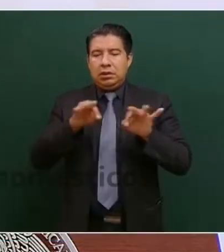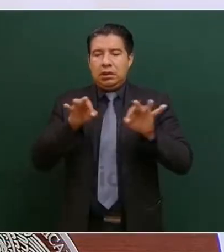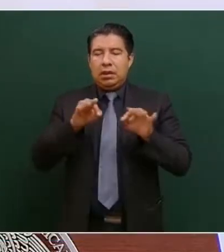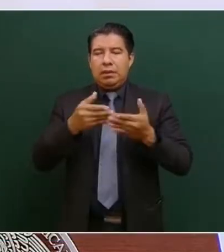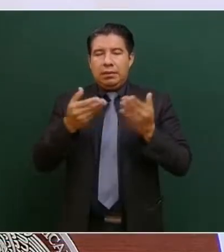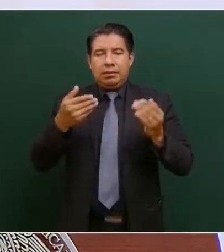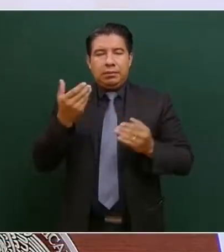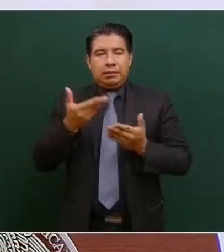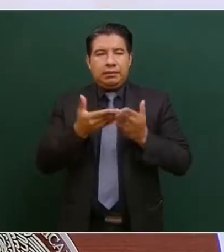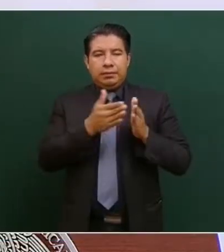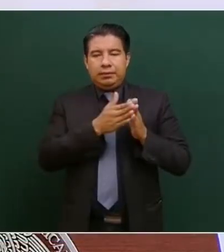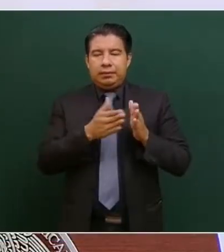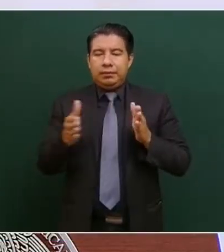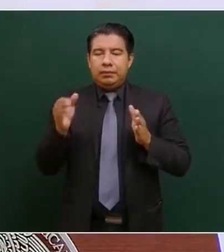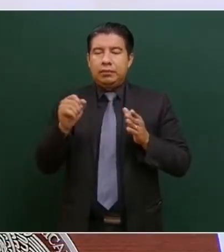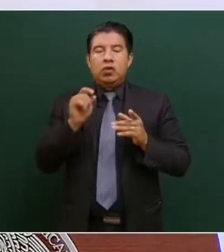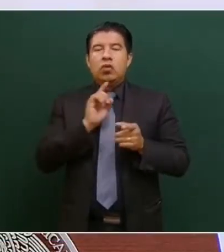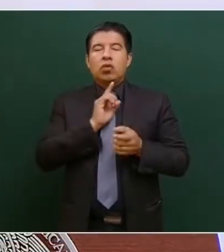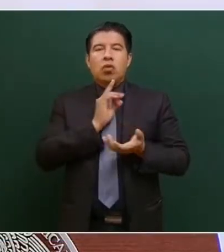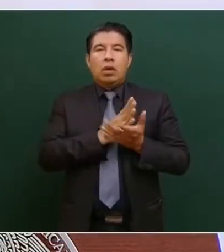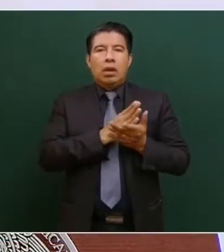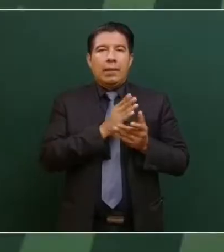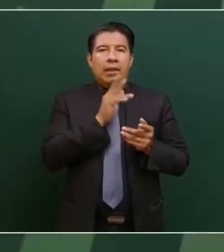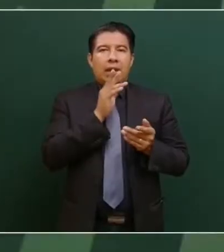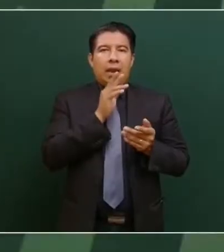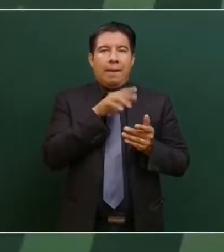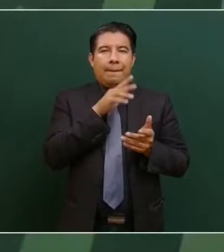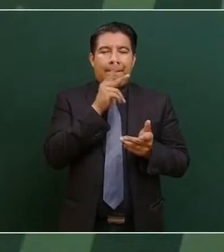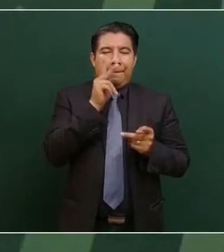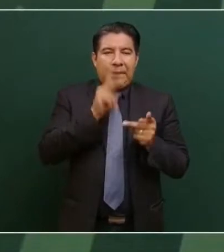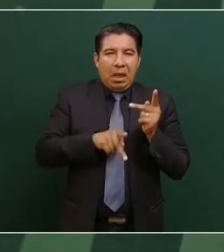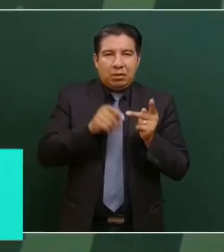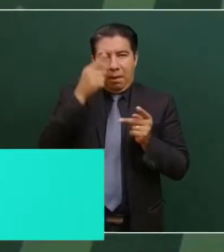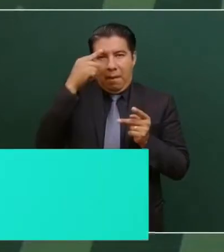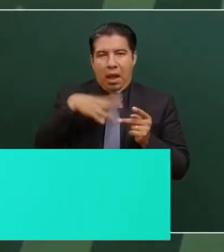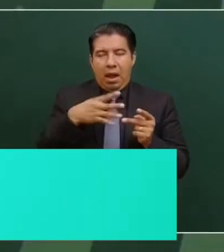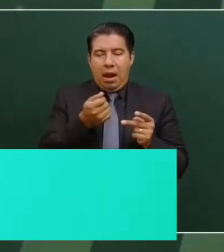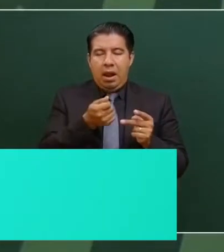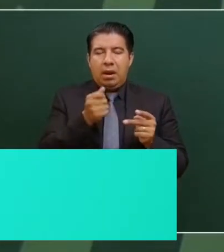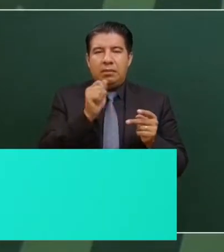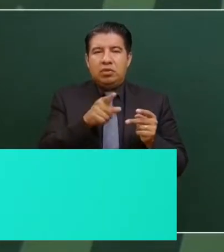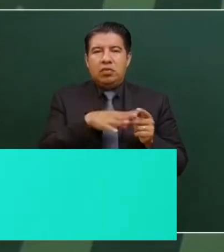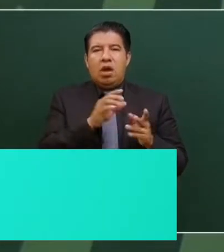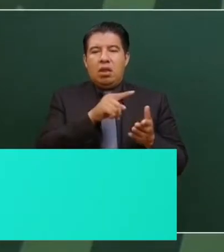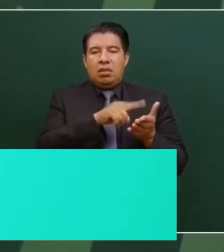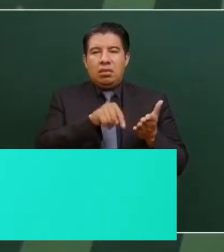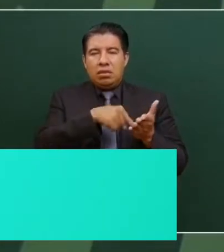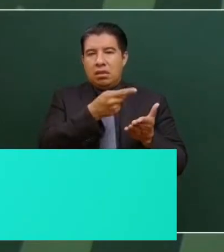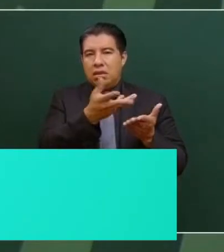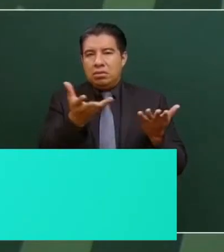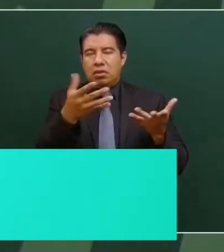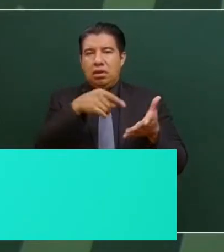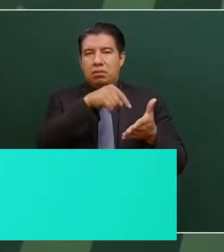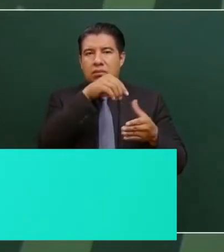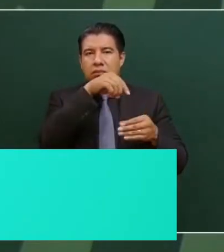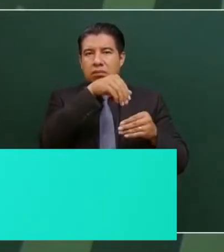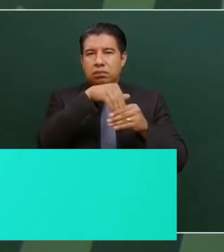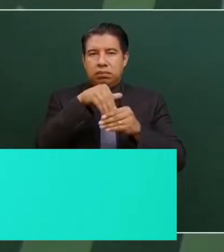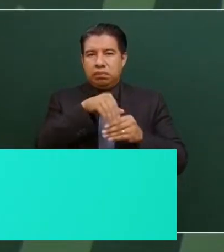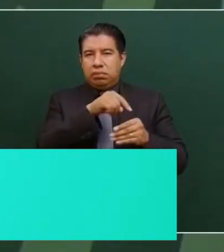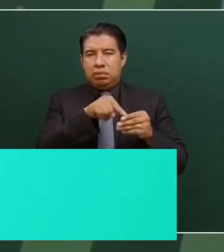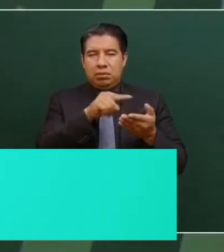espacio que hubo la veda electoral. Estamos empleando 941 elementos en esta